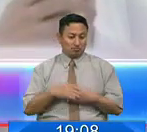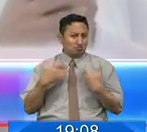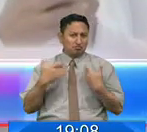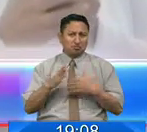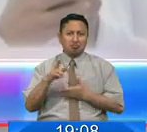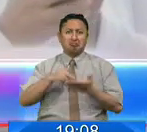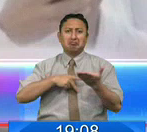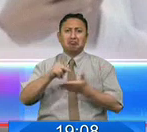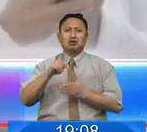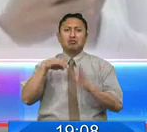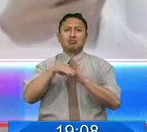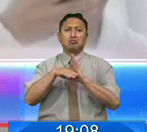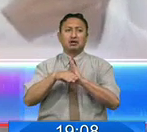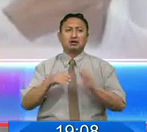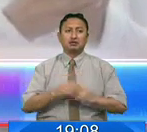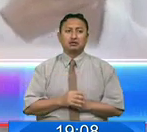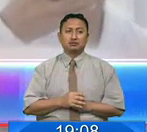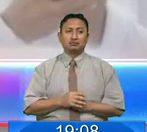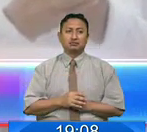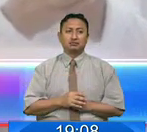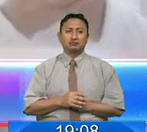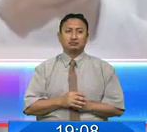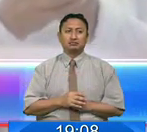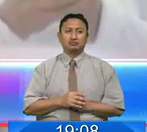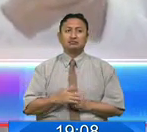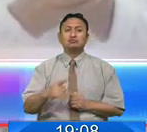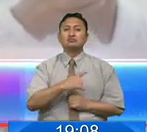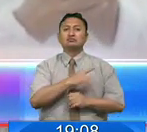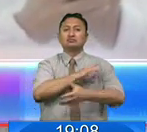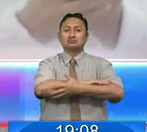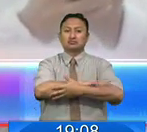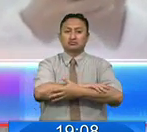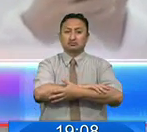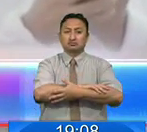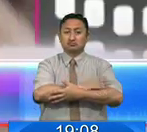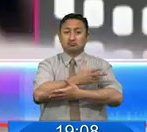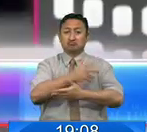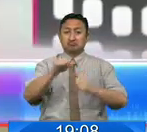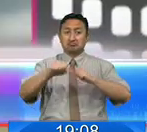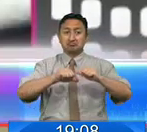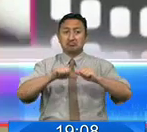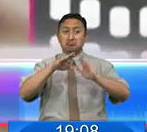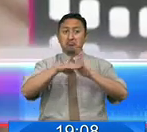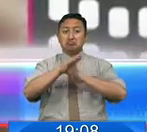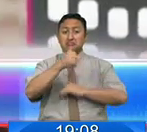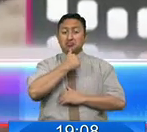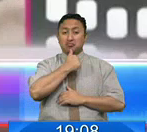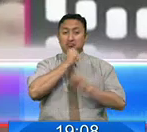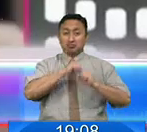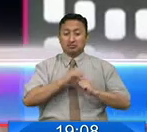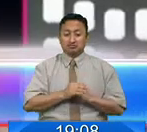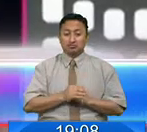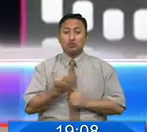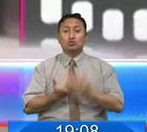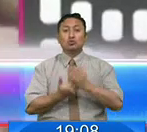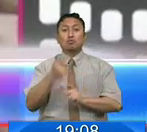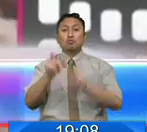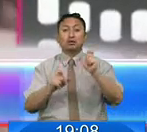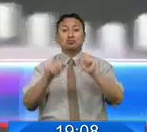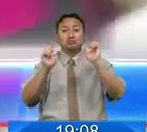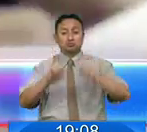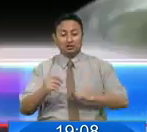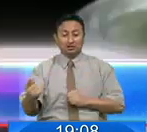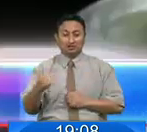transacción bancaria desde su celular esta plataforma creada y administrada por la banca privada pretende atraer a nuevos usuarios a la